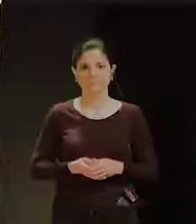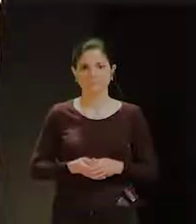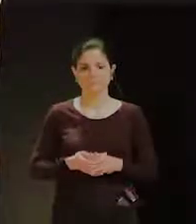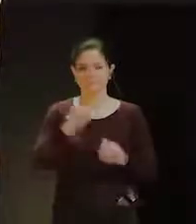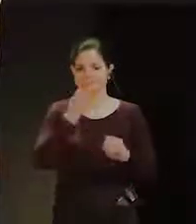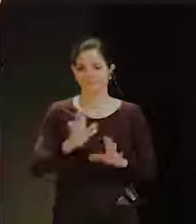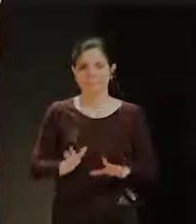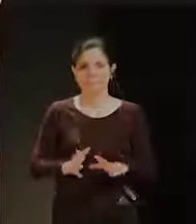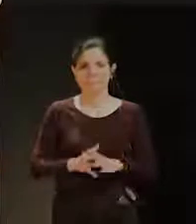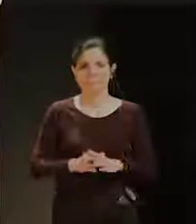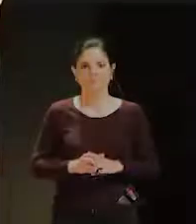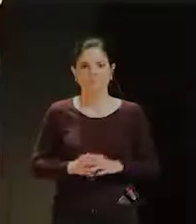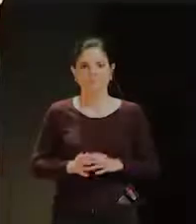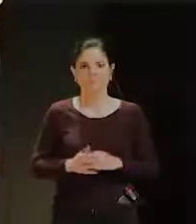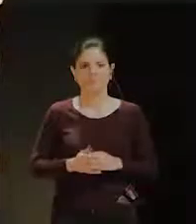Muy bien.